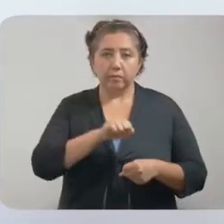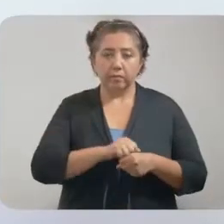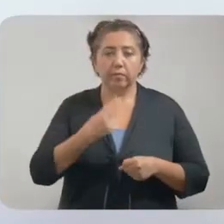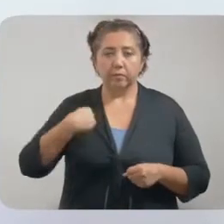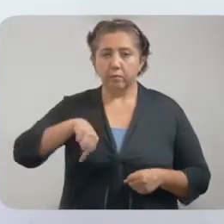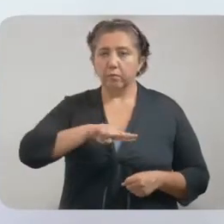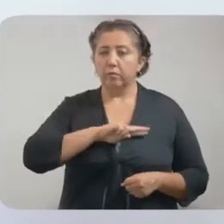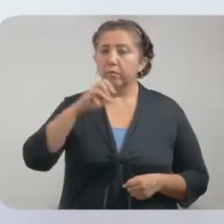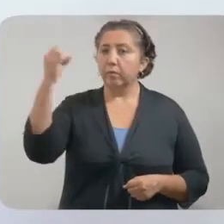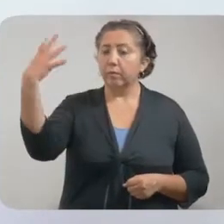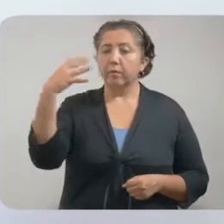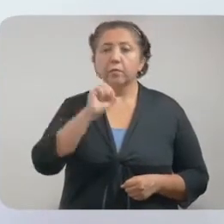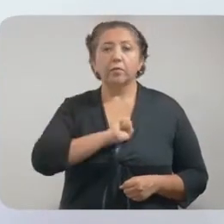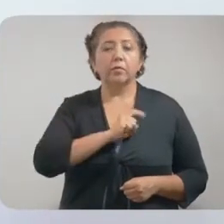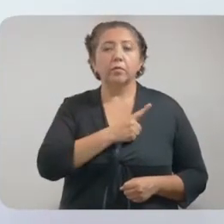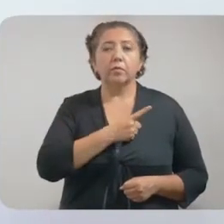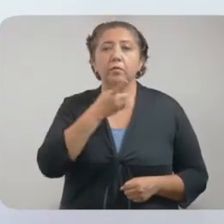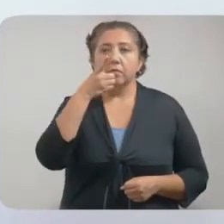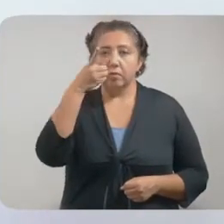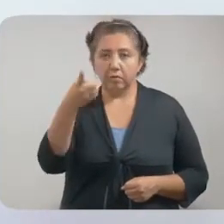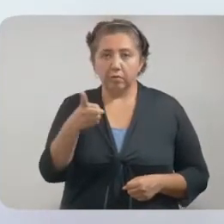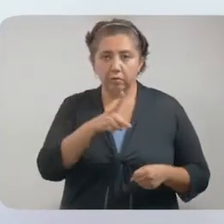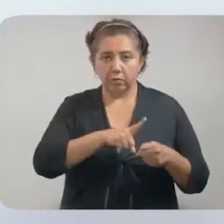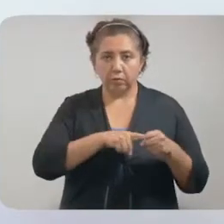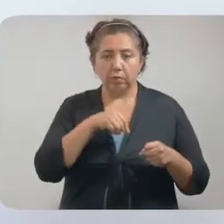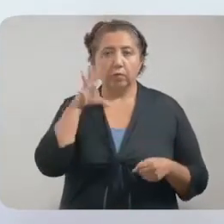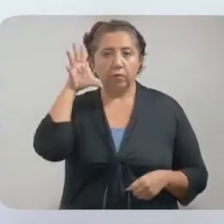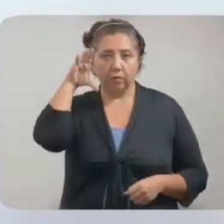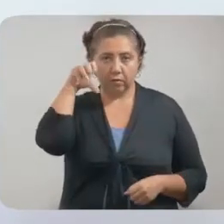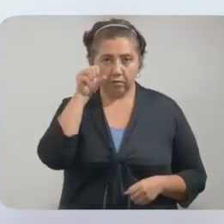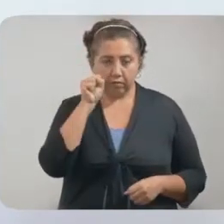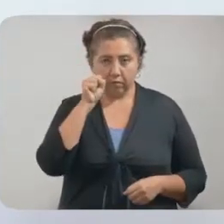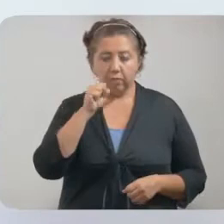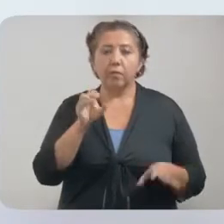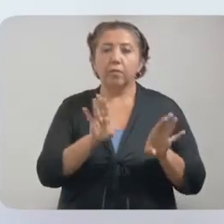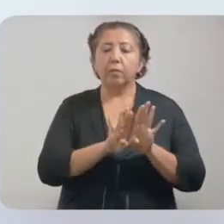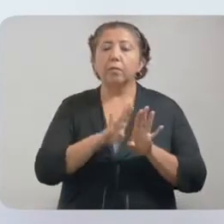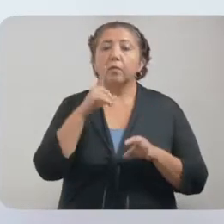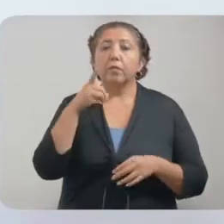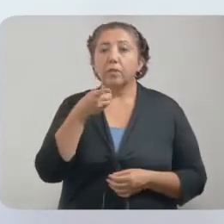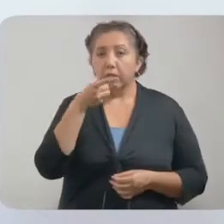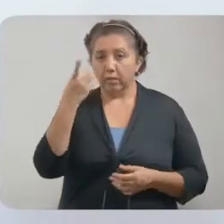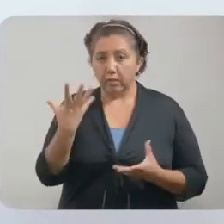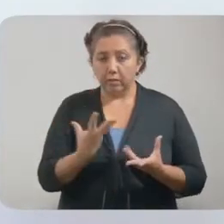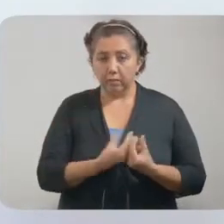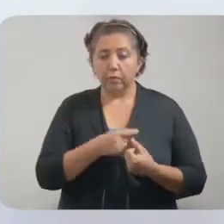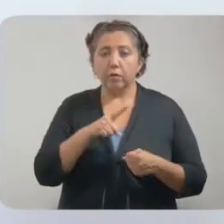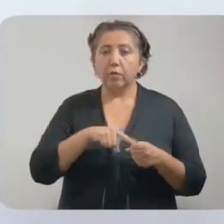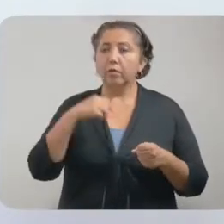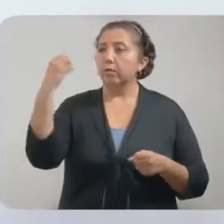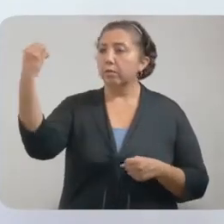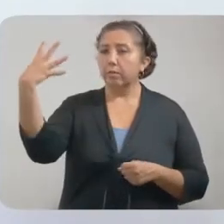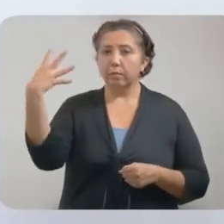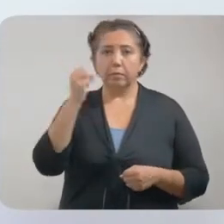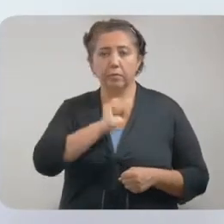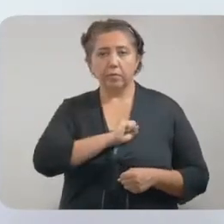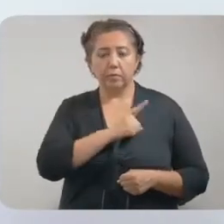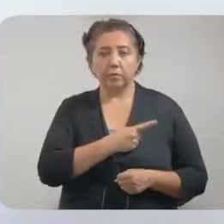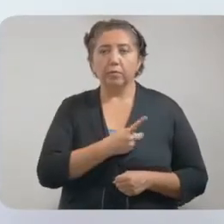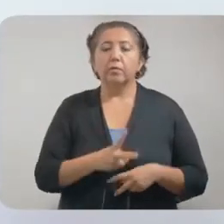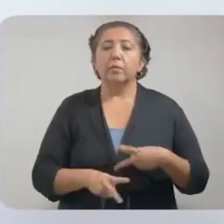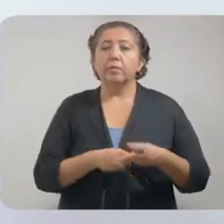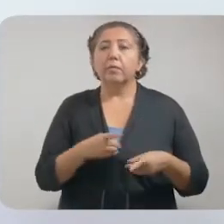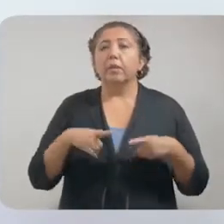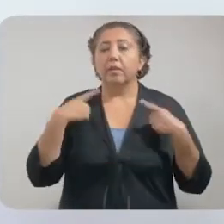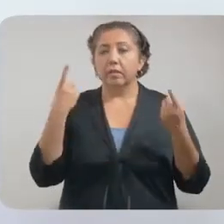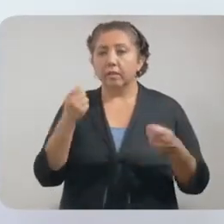de nuestro semáforo estatal de salud marcan color naranja. Como hemos informado, el semáforo estatal de salud se va a